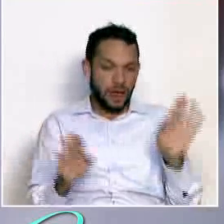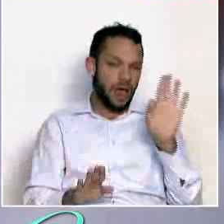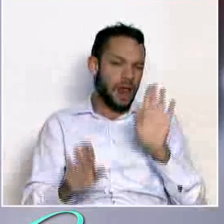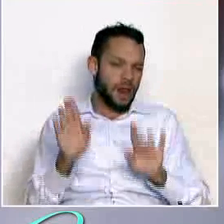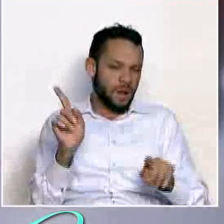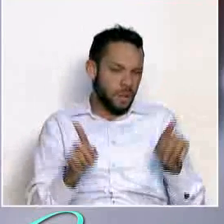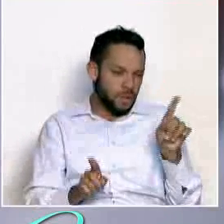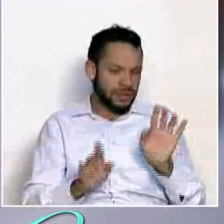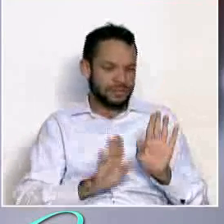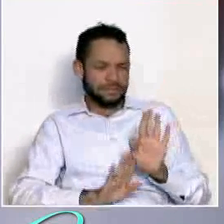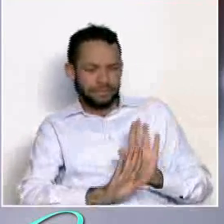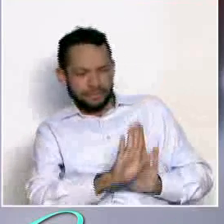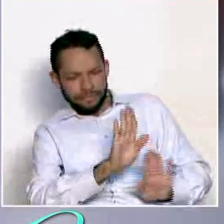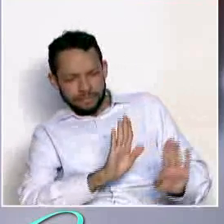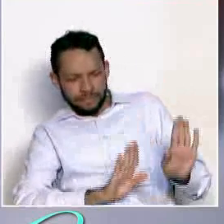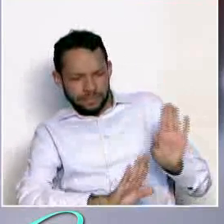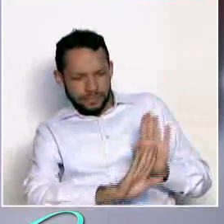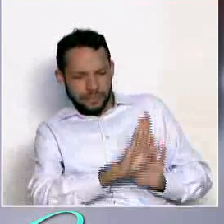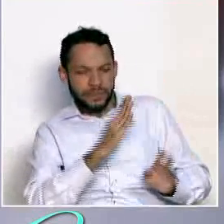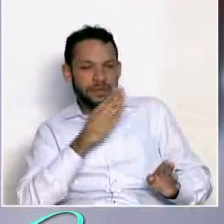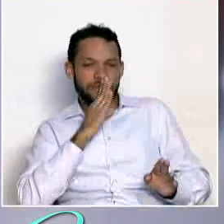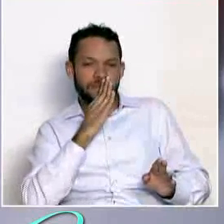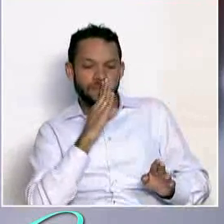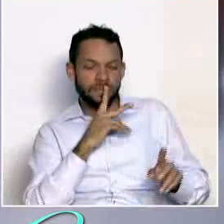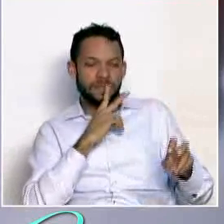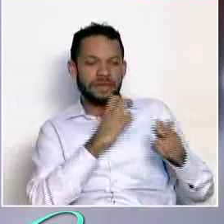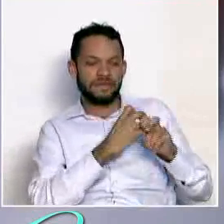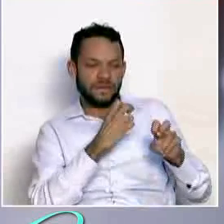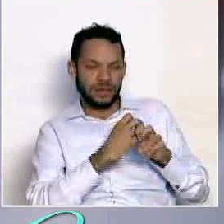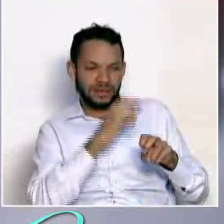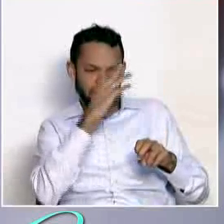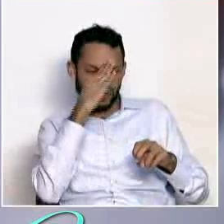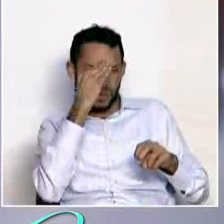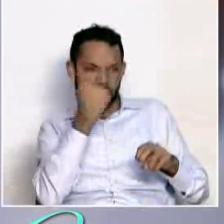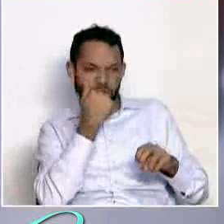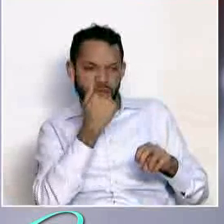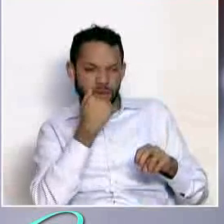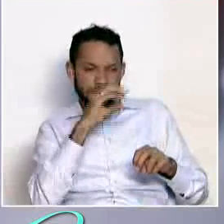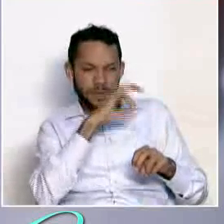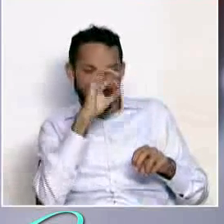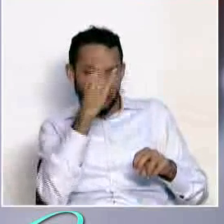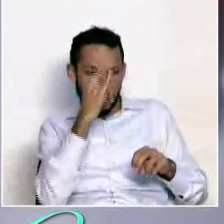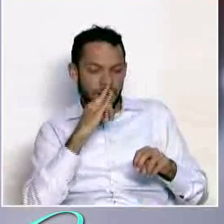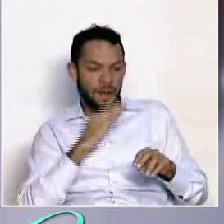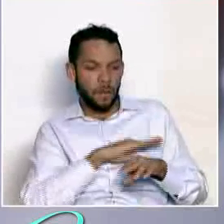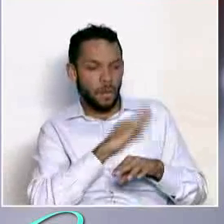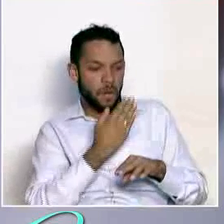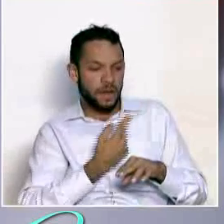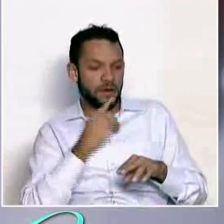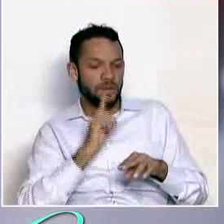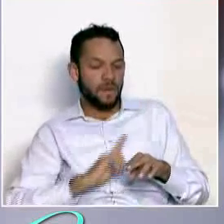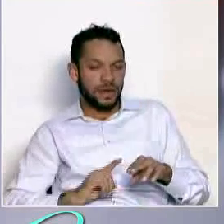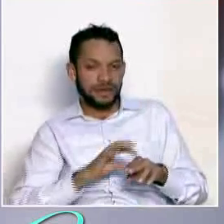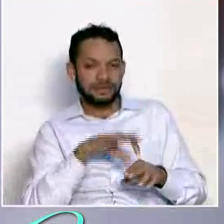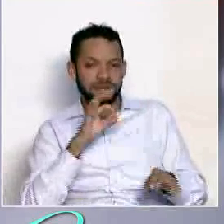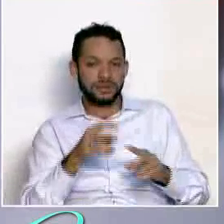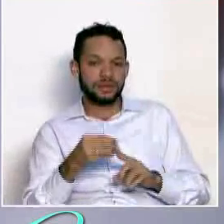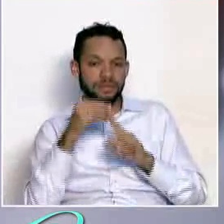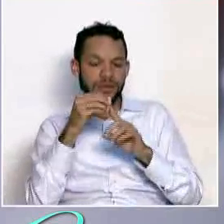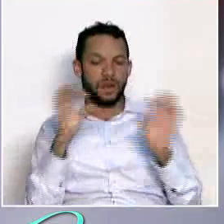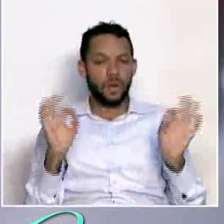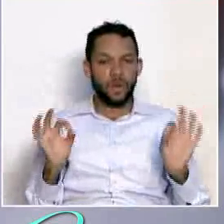reacias, les cuesta muchísima dificultad porque adolecen de algunas capacidades especiales